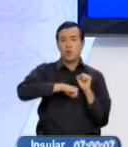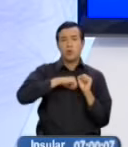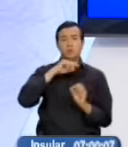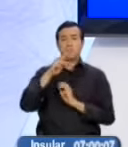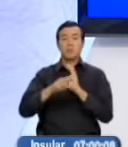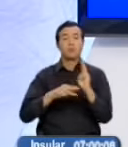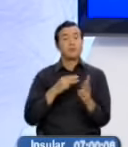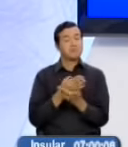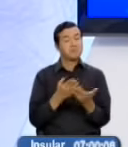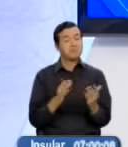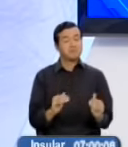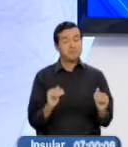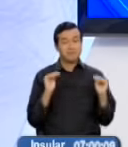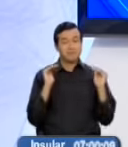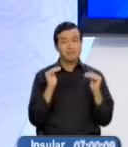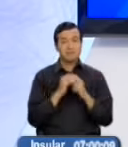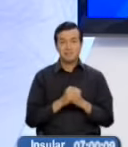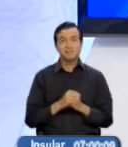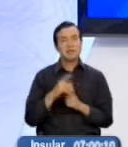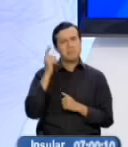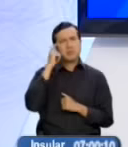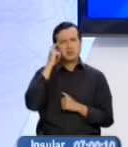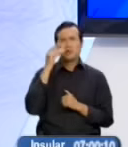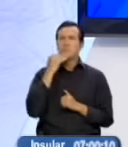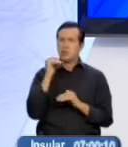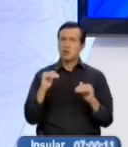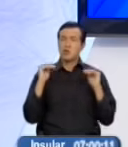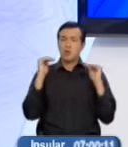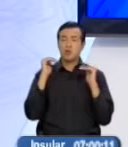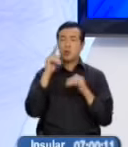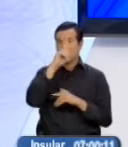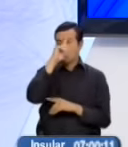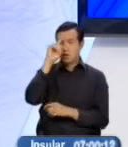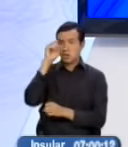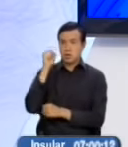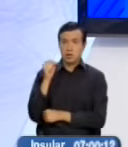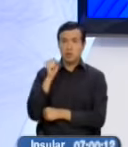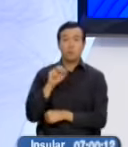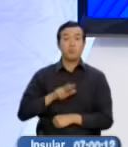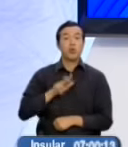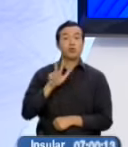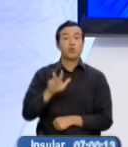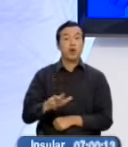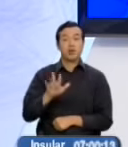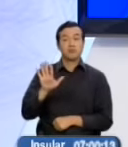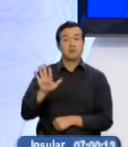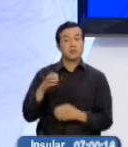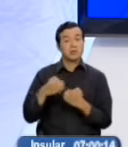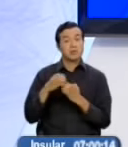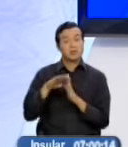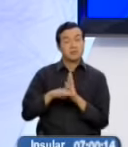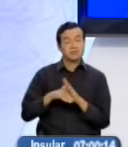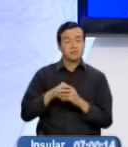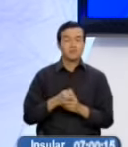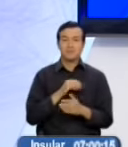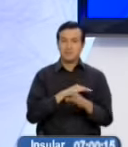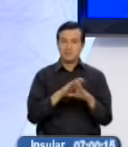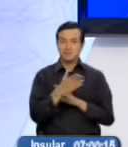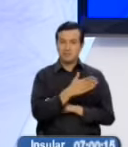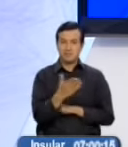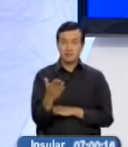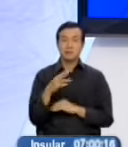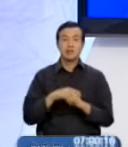mundo es notable. Incluso creo que superior al del Real Madrid y de la selección de Portugal. Con esto nos despedimos, no sin antes invitarles para las 13 horas